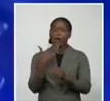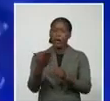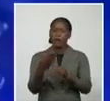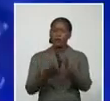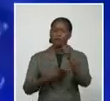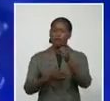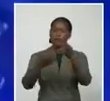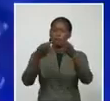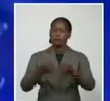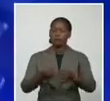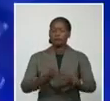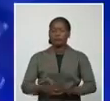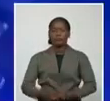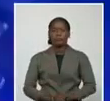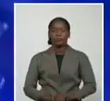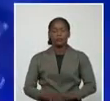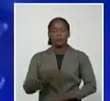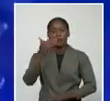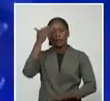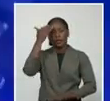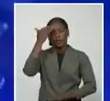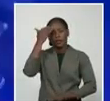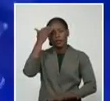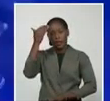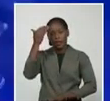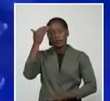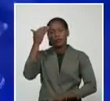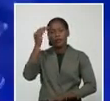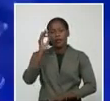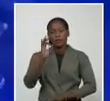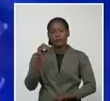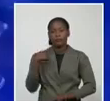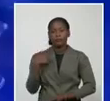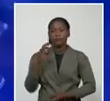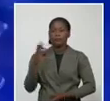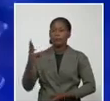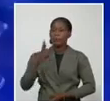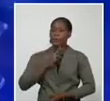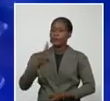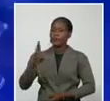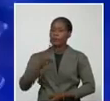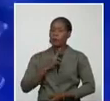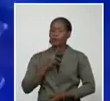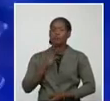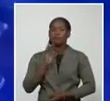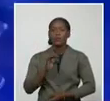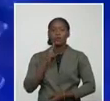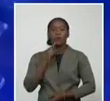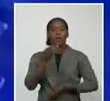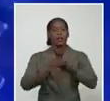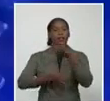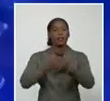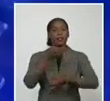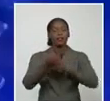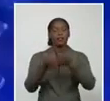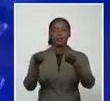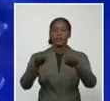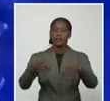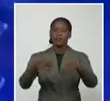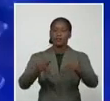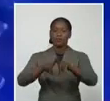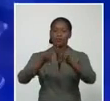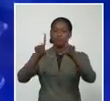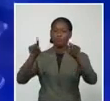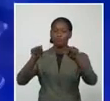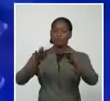agradecemos, doctor, por su tiempo a la hora de contestar las preguntas, también por el análisis de la situación epidemiológica en el país. Lo